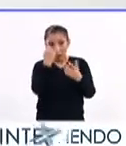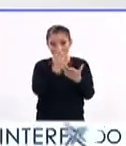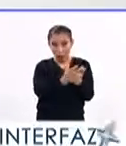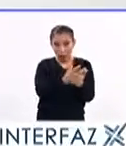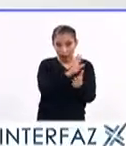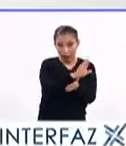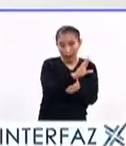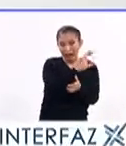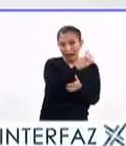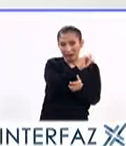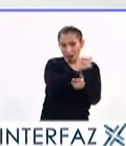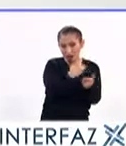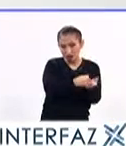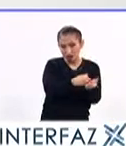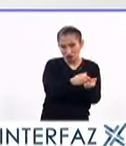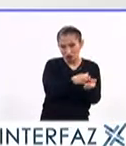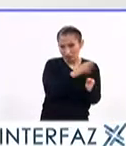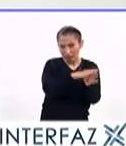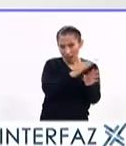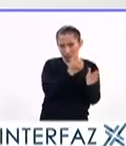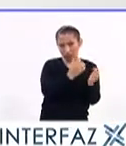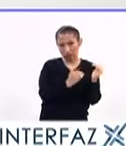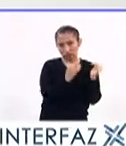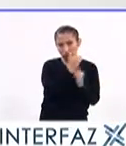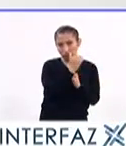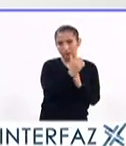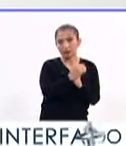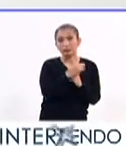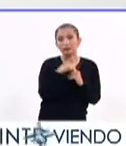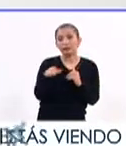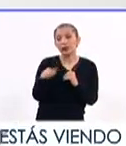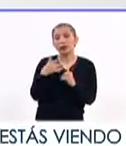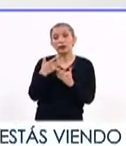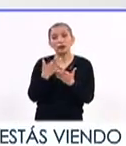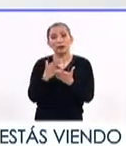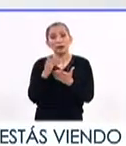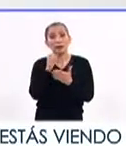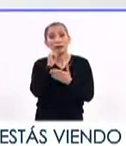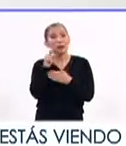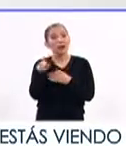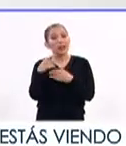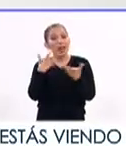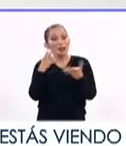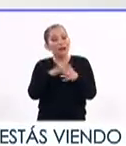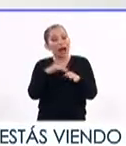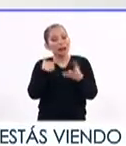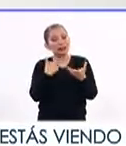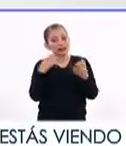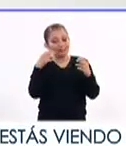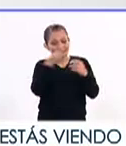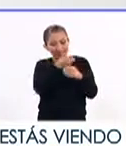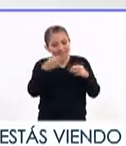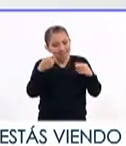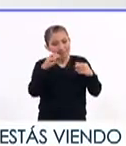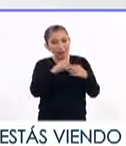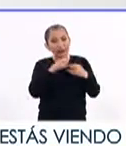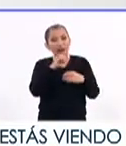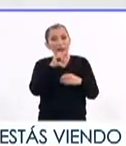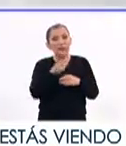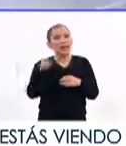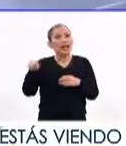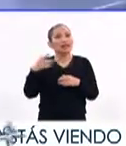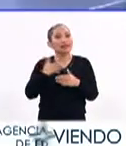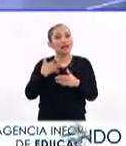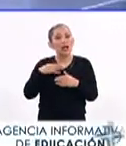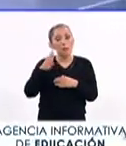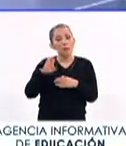música, digamos, clásica o culta, que es la más sofisticada si quieres, y no por otra cosa, sino porque es la que está más armada, sino también